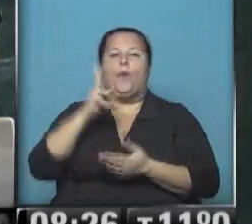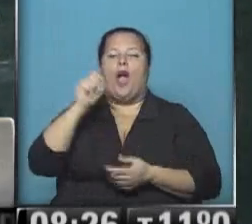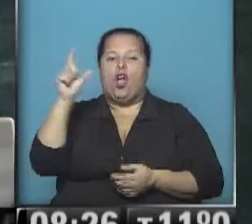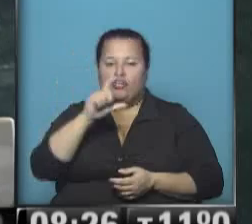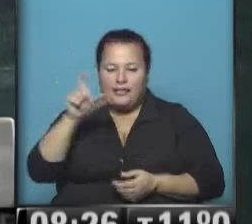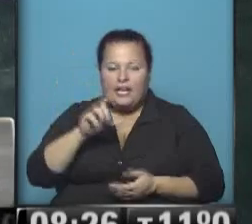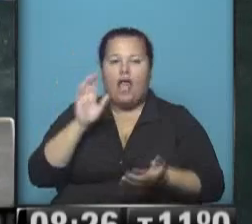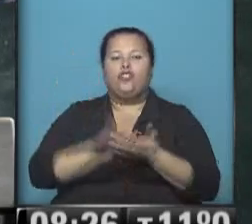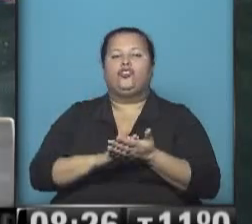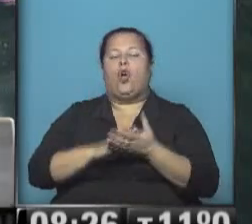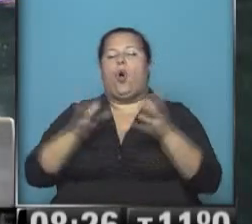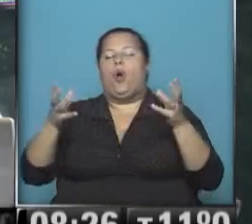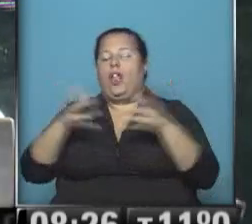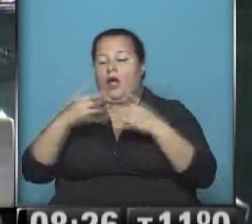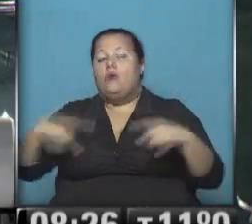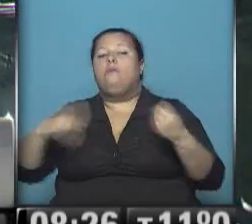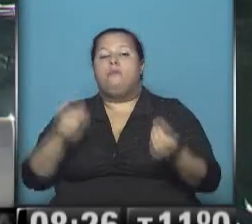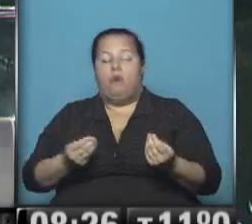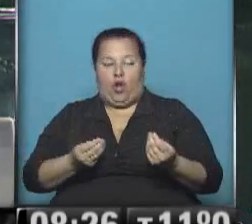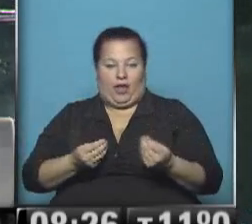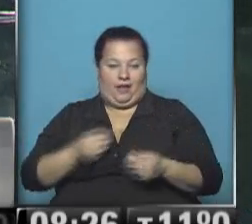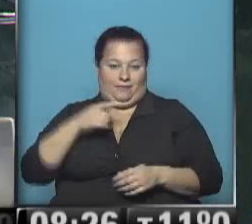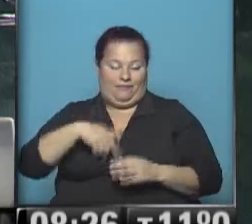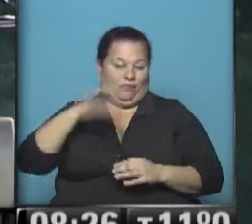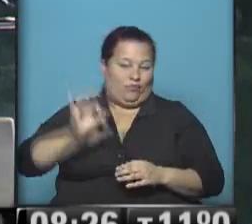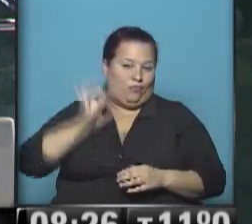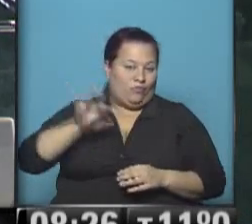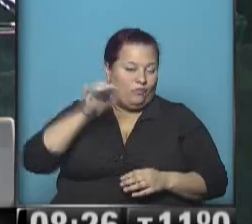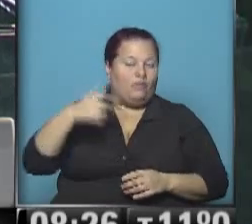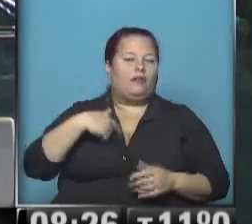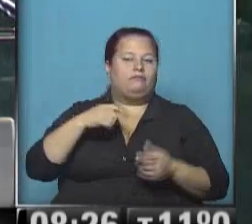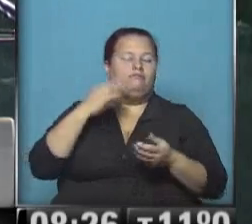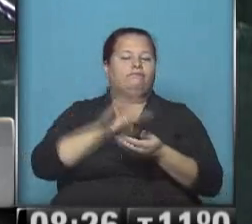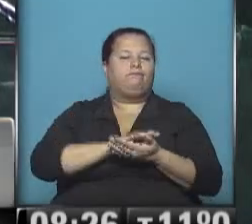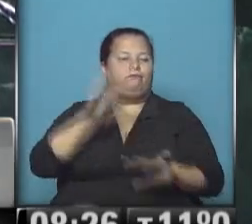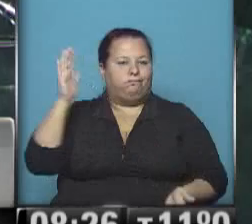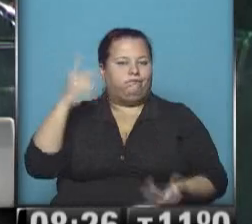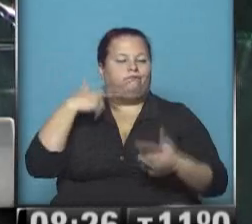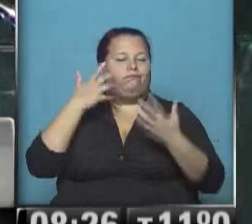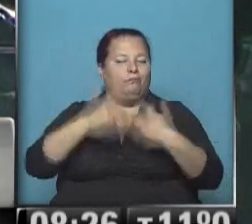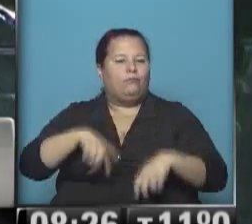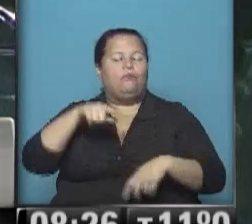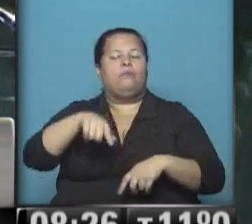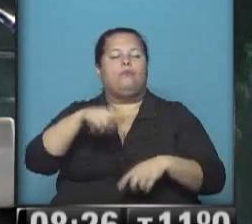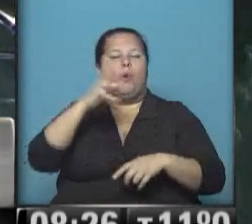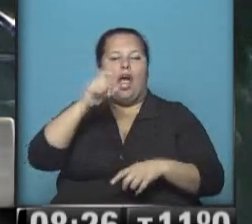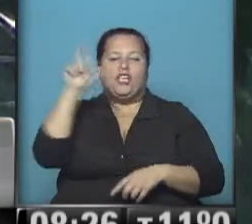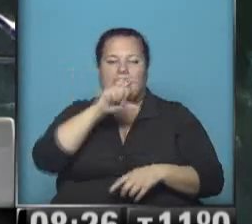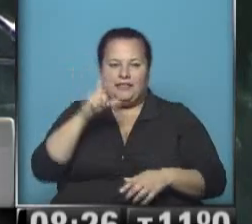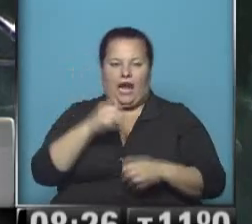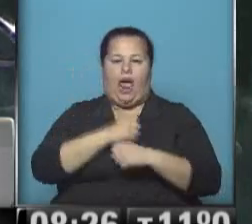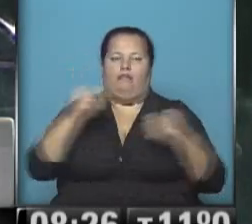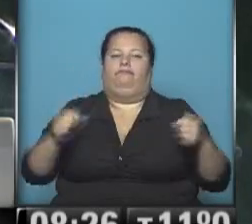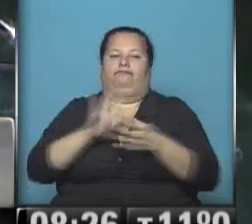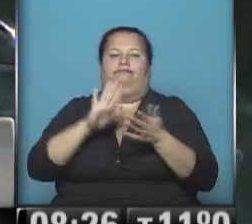central respecto a la carta orgánica porque bueno a lo largo de estos años hemos acumulado este proceso donde el banco central se ha parado frente al